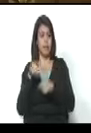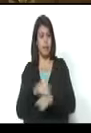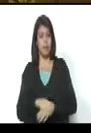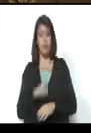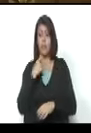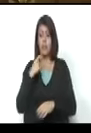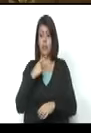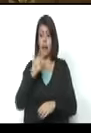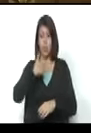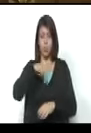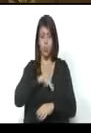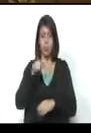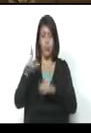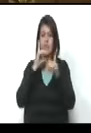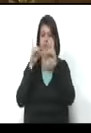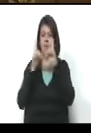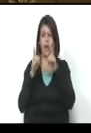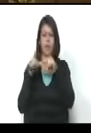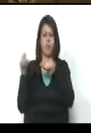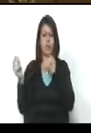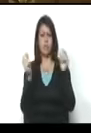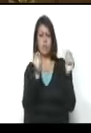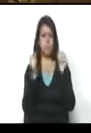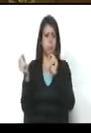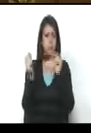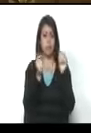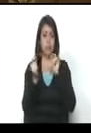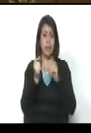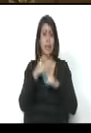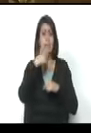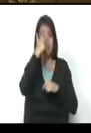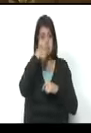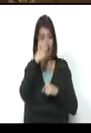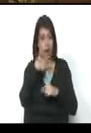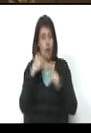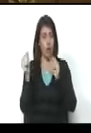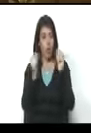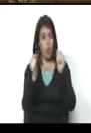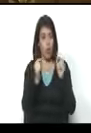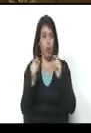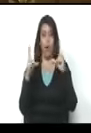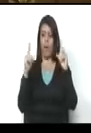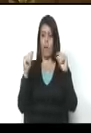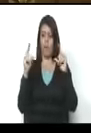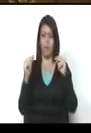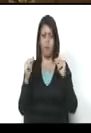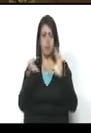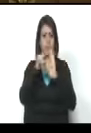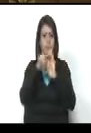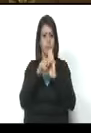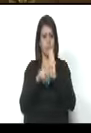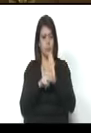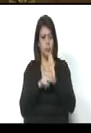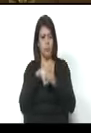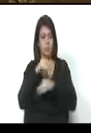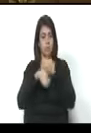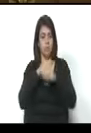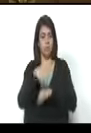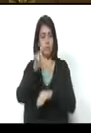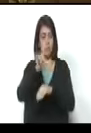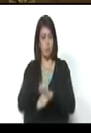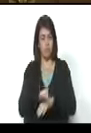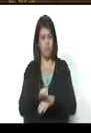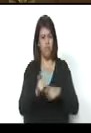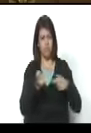nos dicen a nosotros en un debate serio, vamos a hablar de las medidas coercitivas,